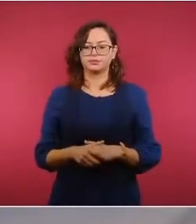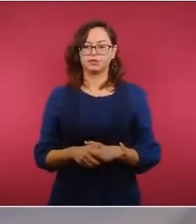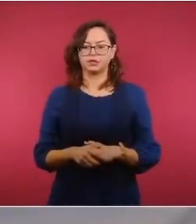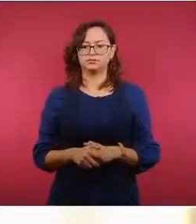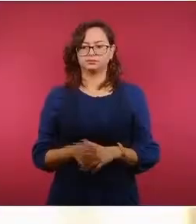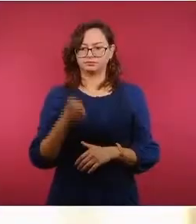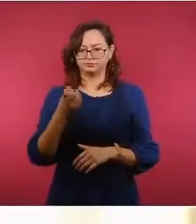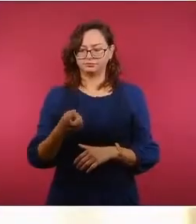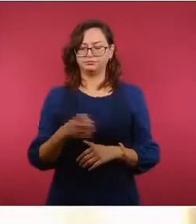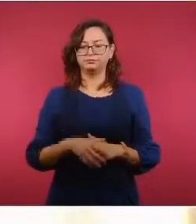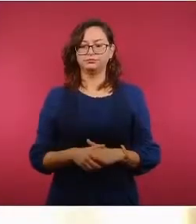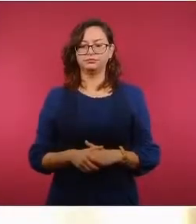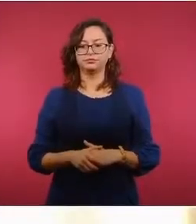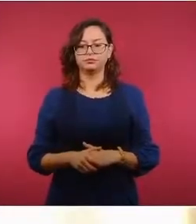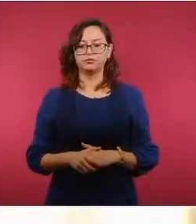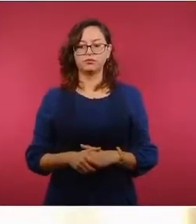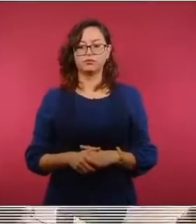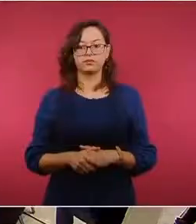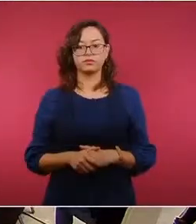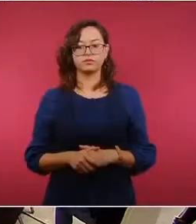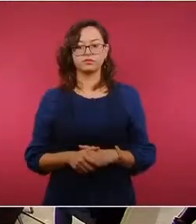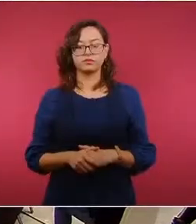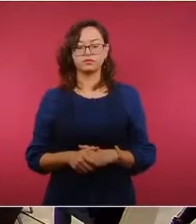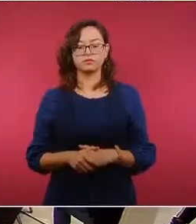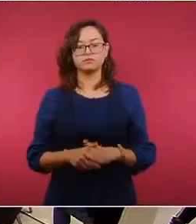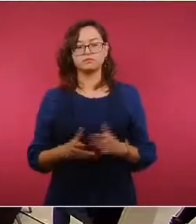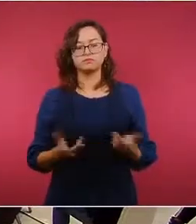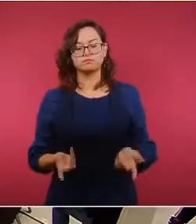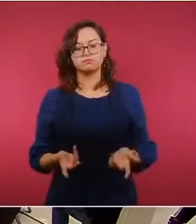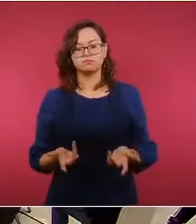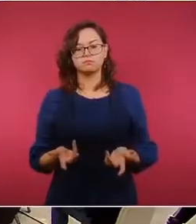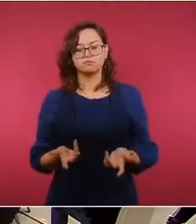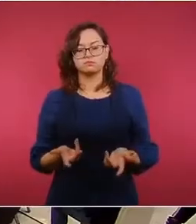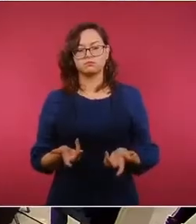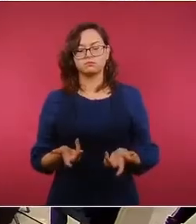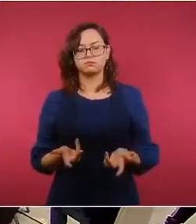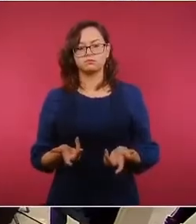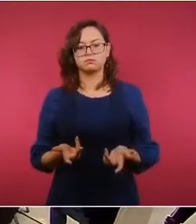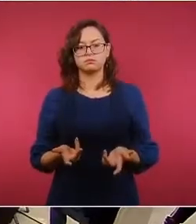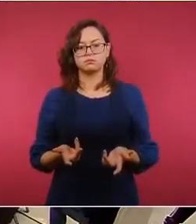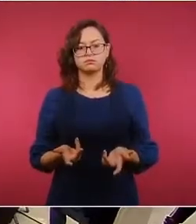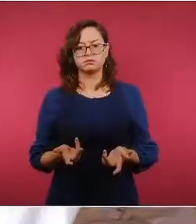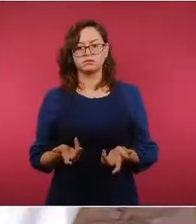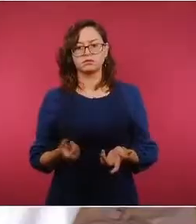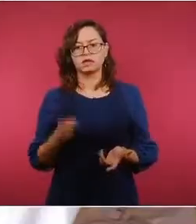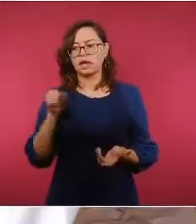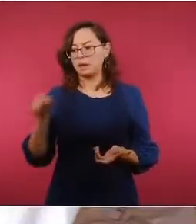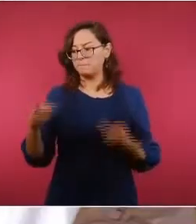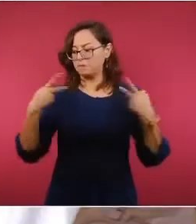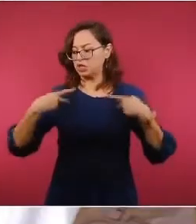tu pregunta. Ajá. ¿Y si hay otro adelanto por parte del